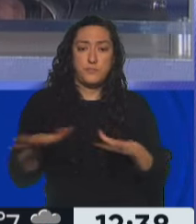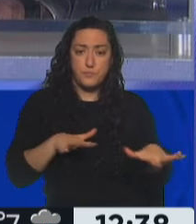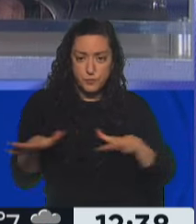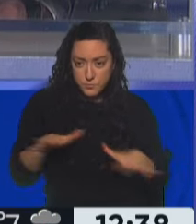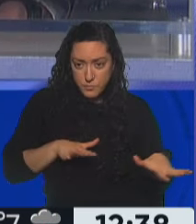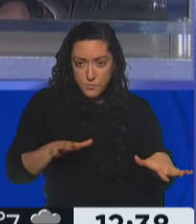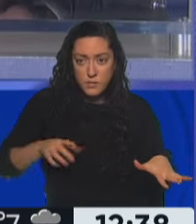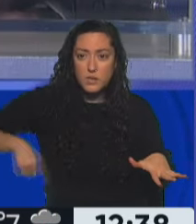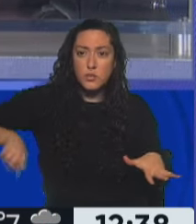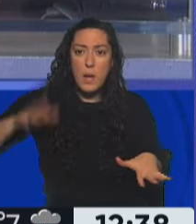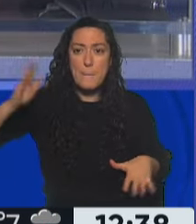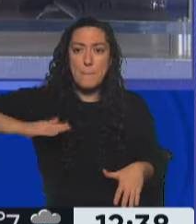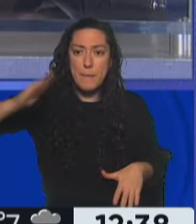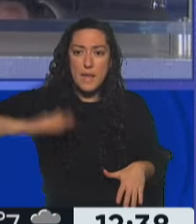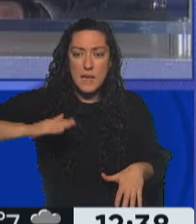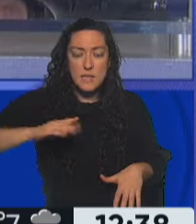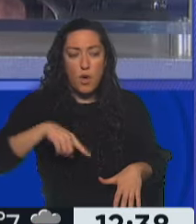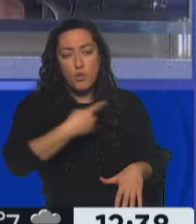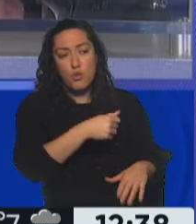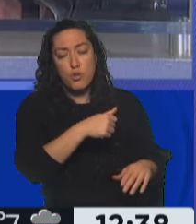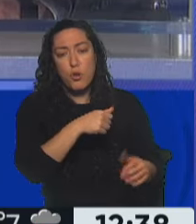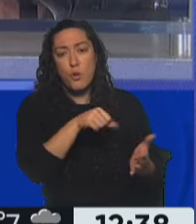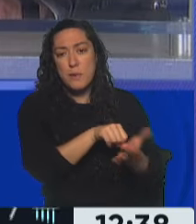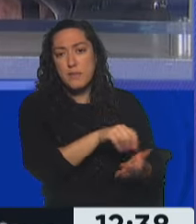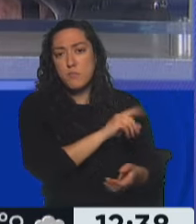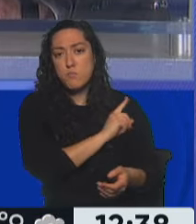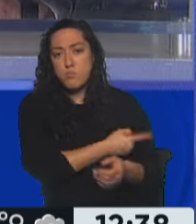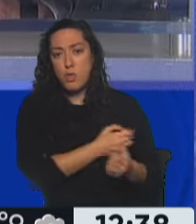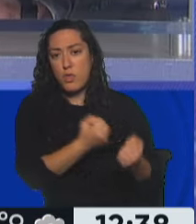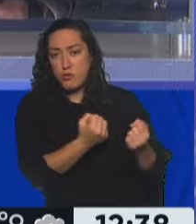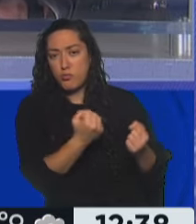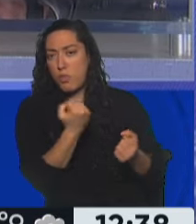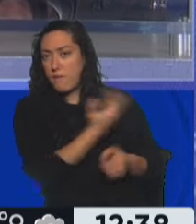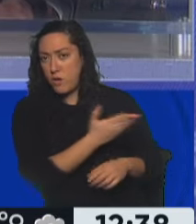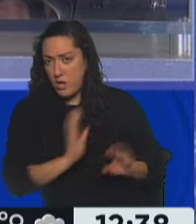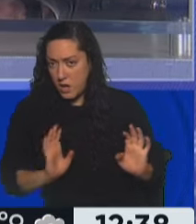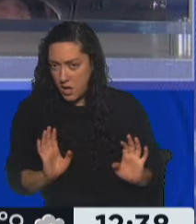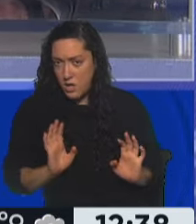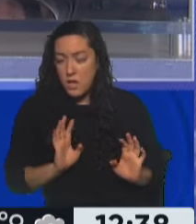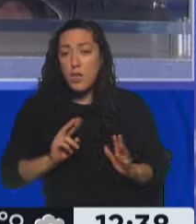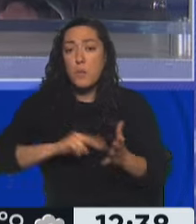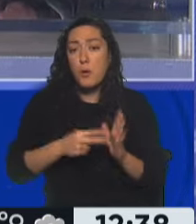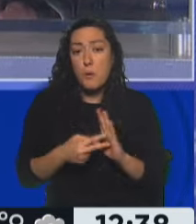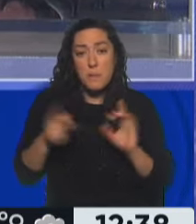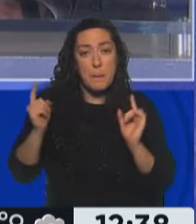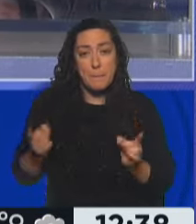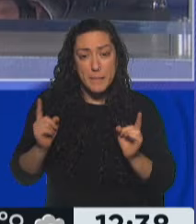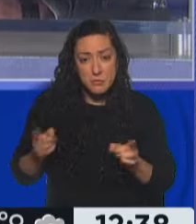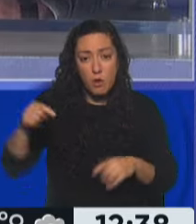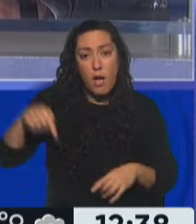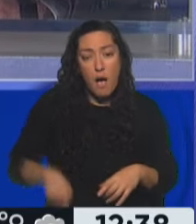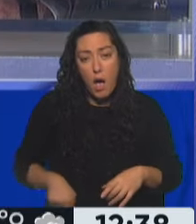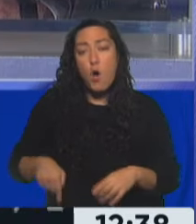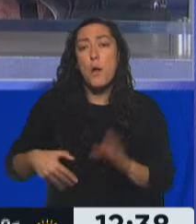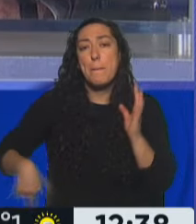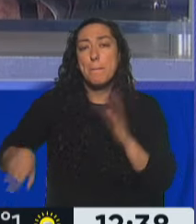que se siente amenazada por un poder externo. Entonces, el conflicto en las bases permanece. Lo que ha habido, evidentemente, es una escalada desde el